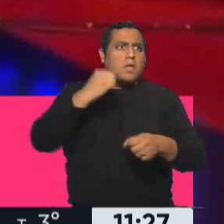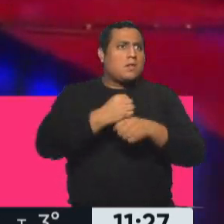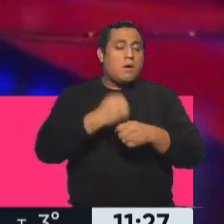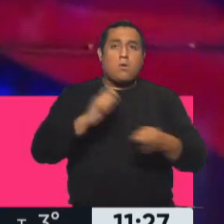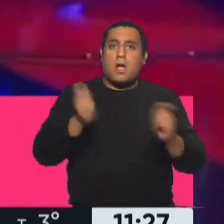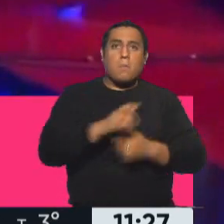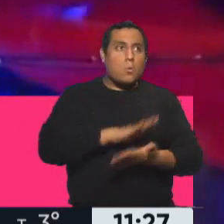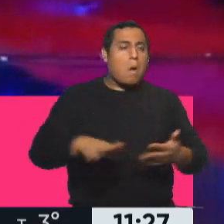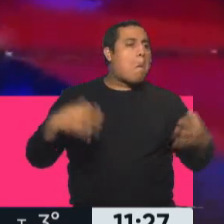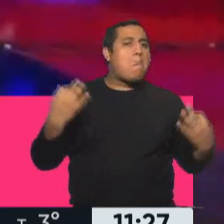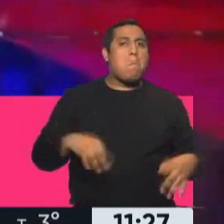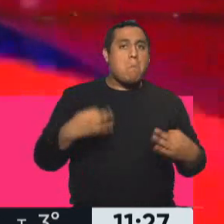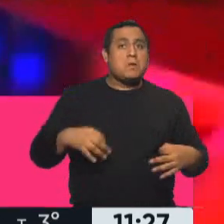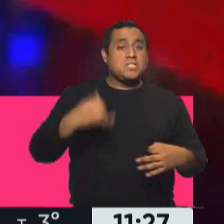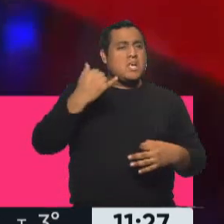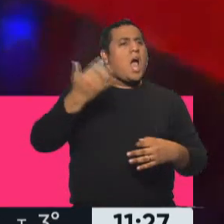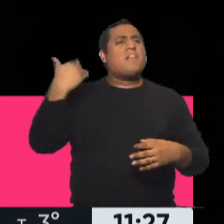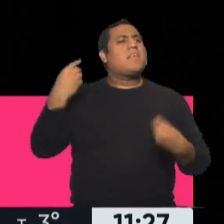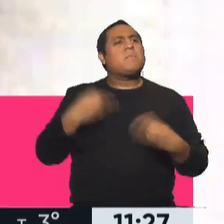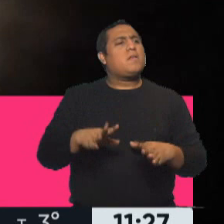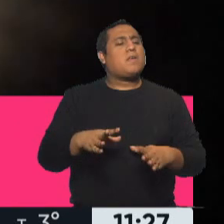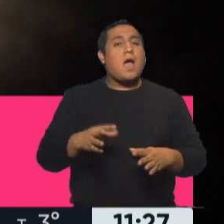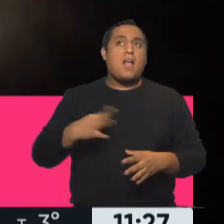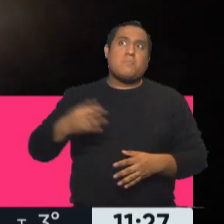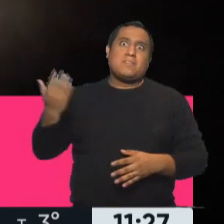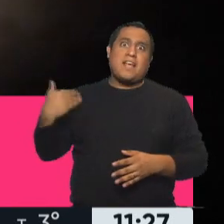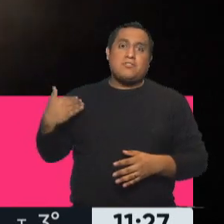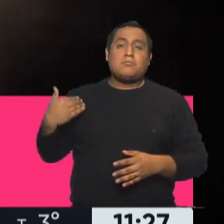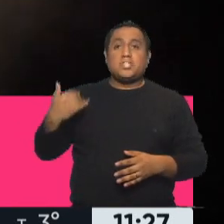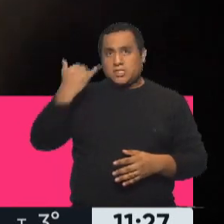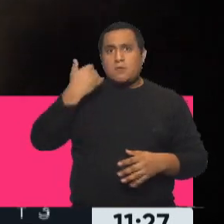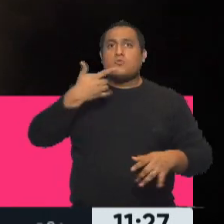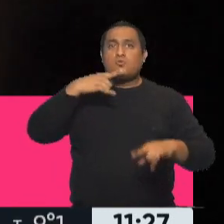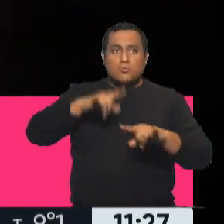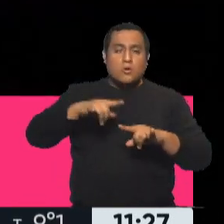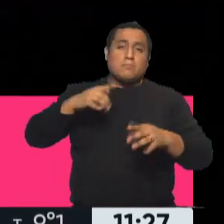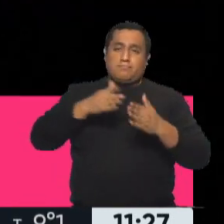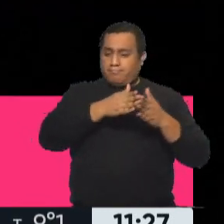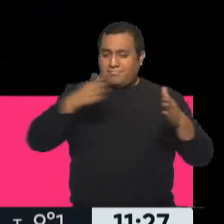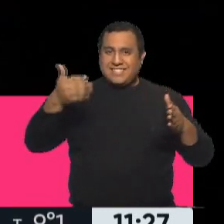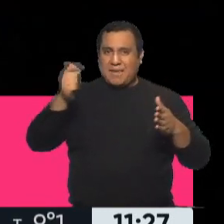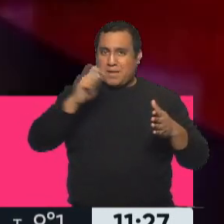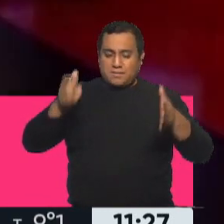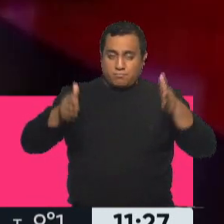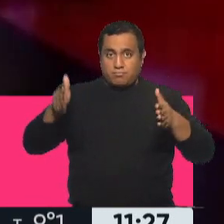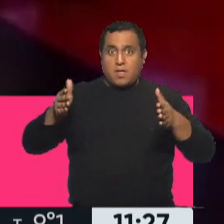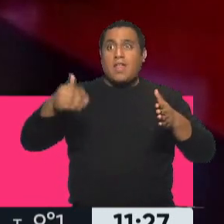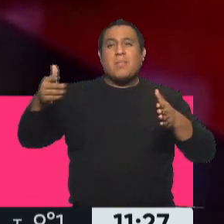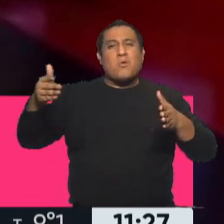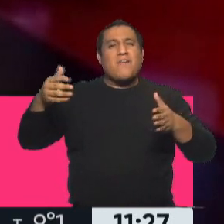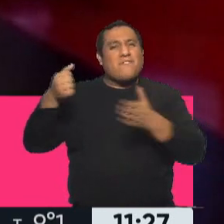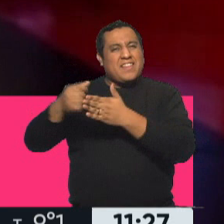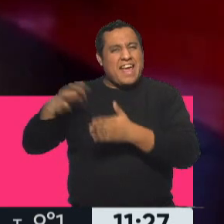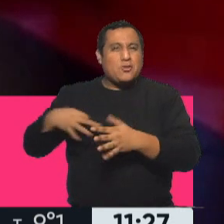fundamental. Y ya lo estás haciendo, ¿de cuándo empezaste? Y mirá, del año pasado, ya el año pasado hicimos seis meses diferentes, hasta que se liberó todo más a fin de año.